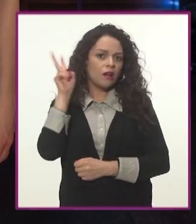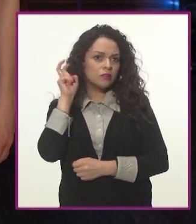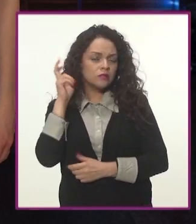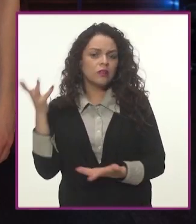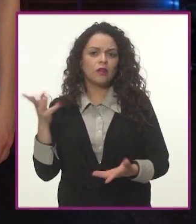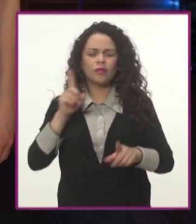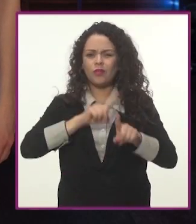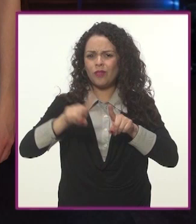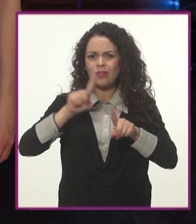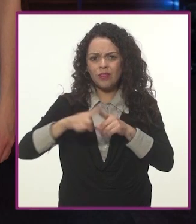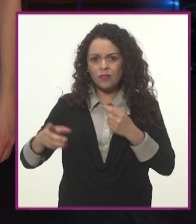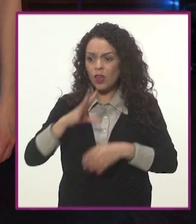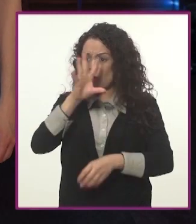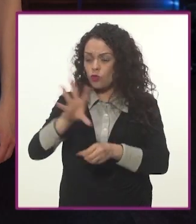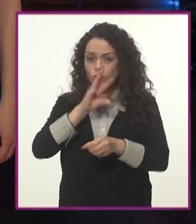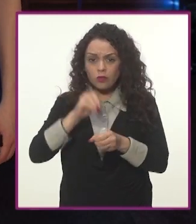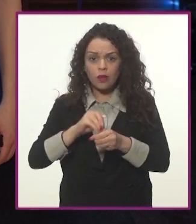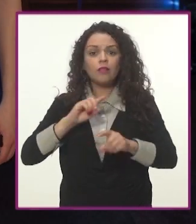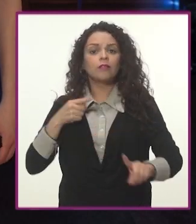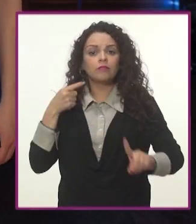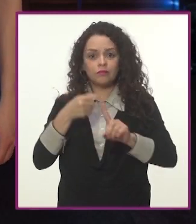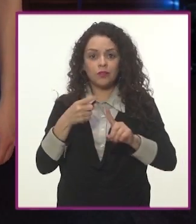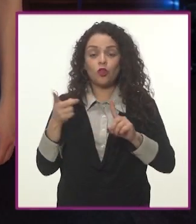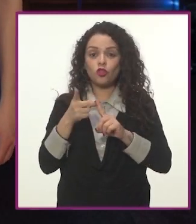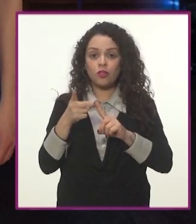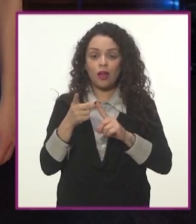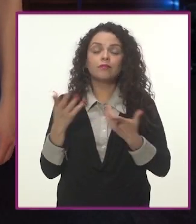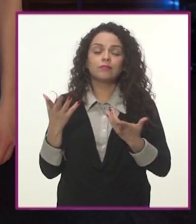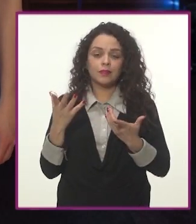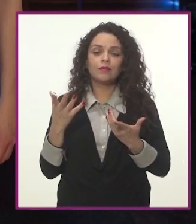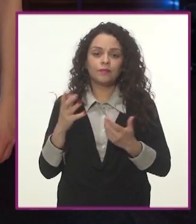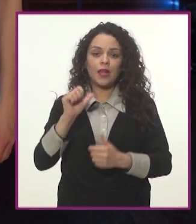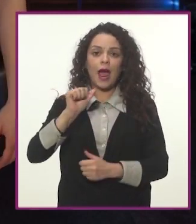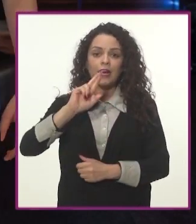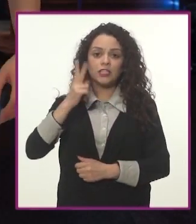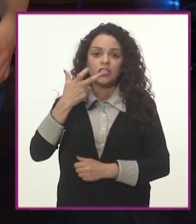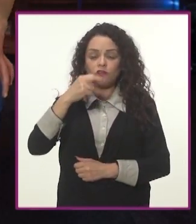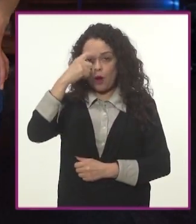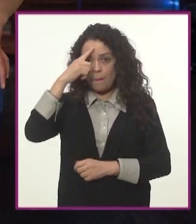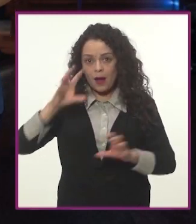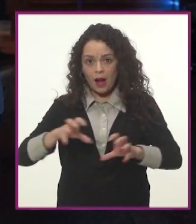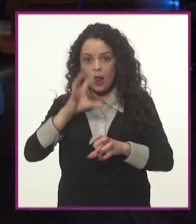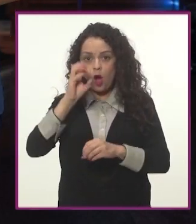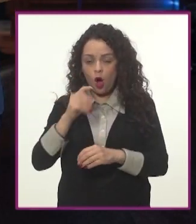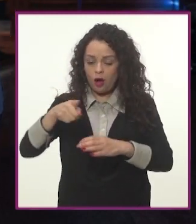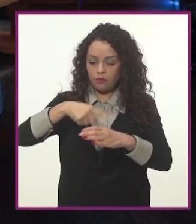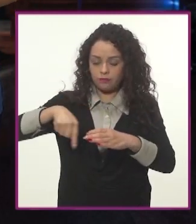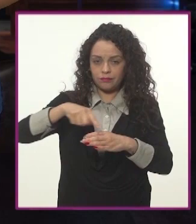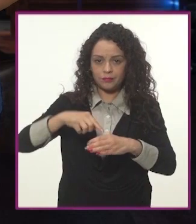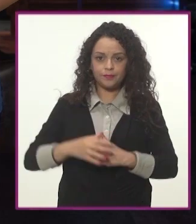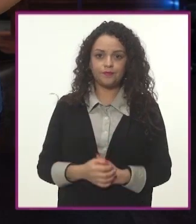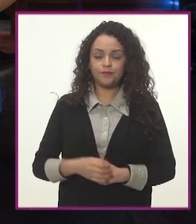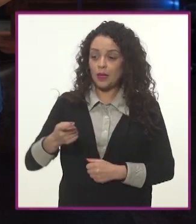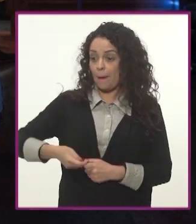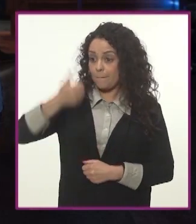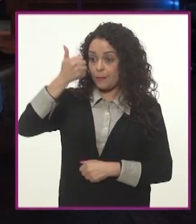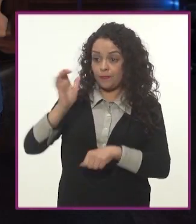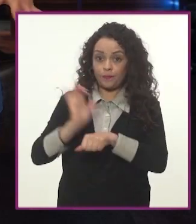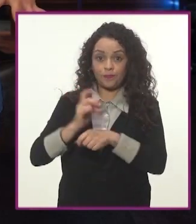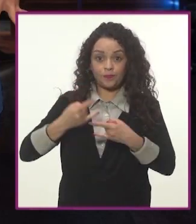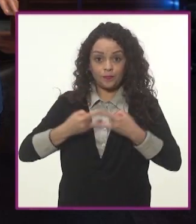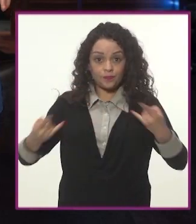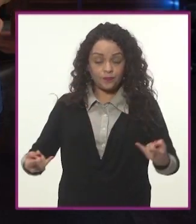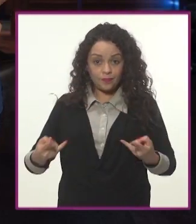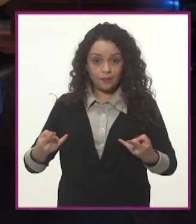cualquier otro material audiovisual en una cinta o un archivo informático. Las primeras películas en la historia del cine no tenían